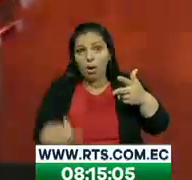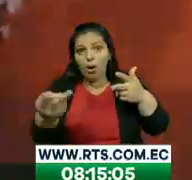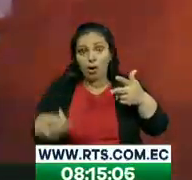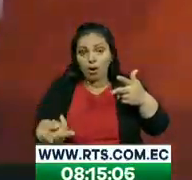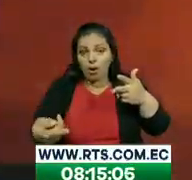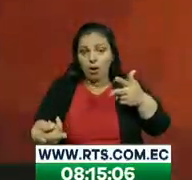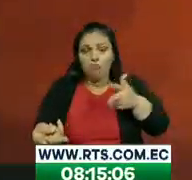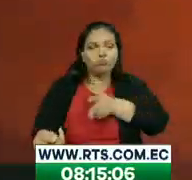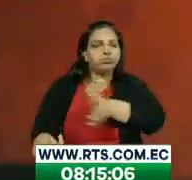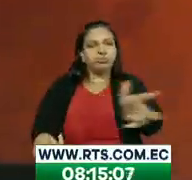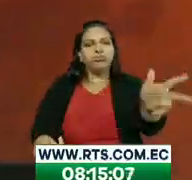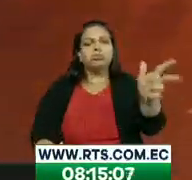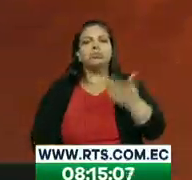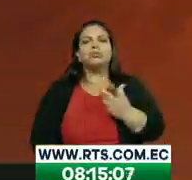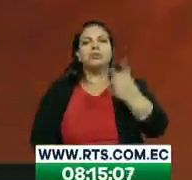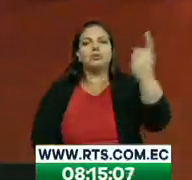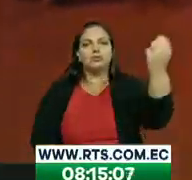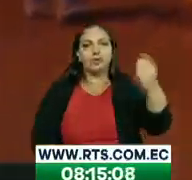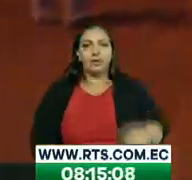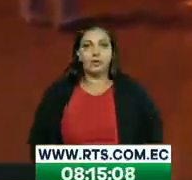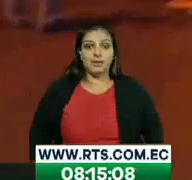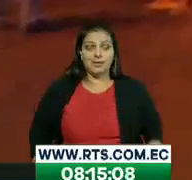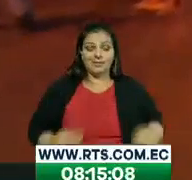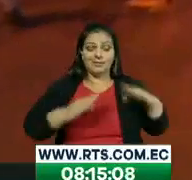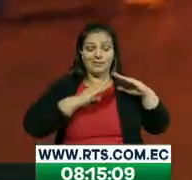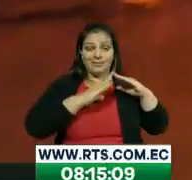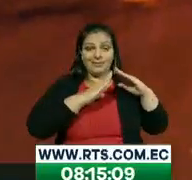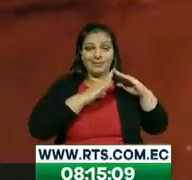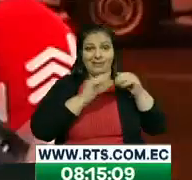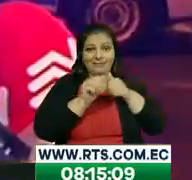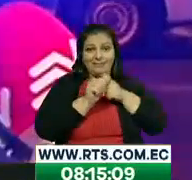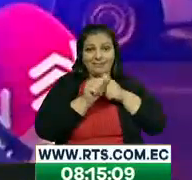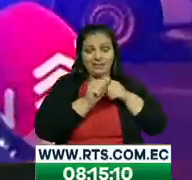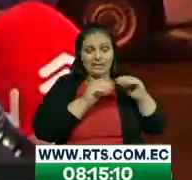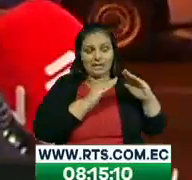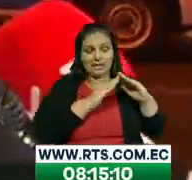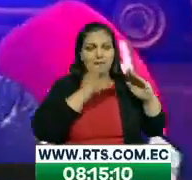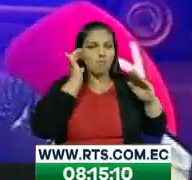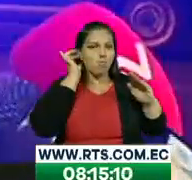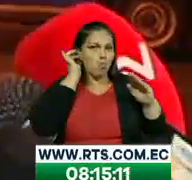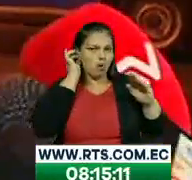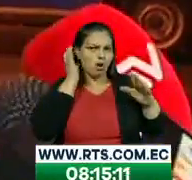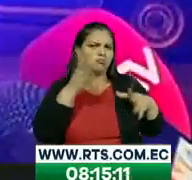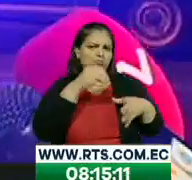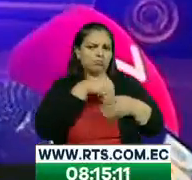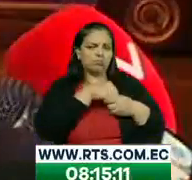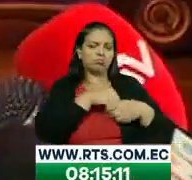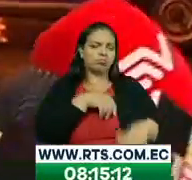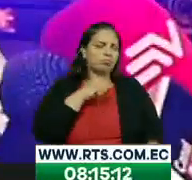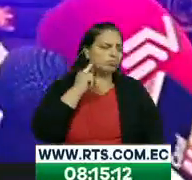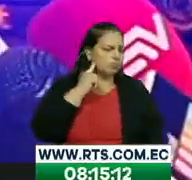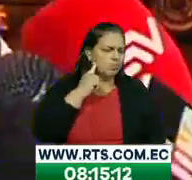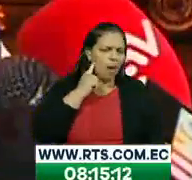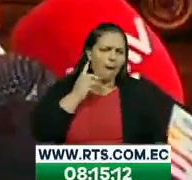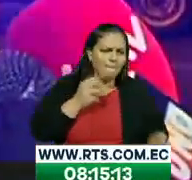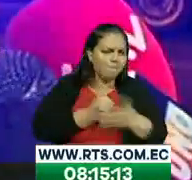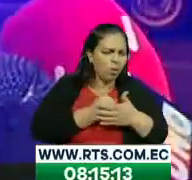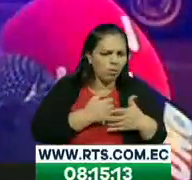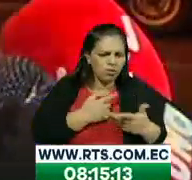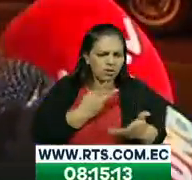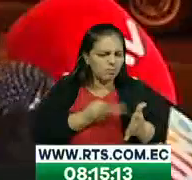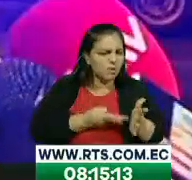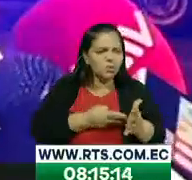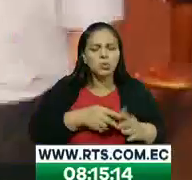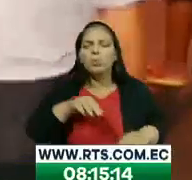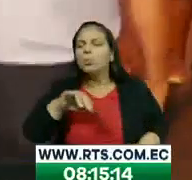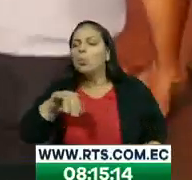de Accidentes de Tránsito se hicieron presentes en el sitio. Es un atropello con fuga de conductor, indican los grados del lugar. Se